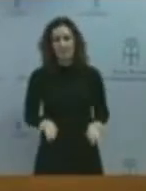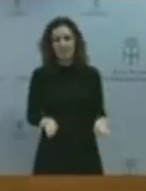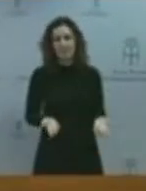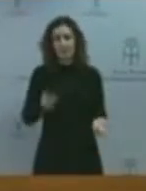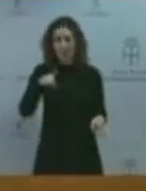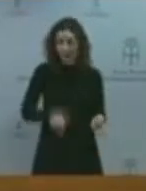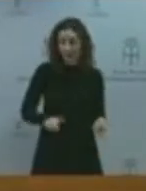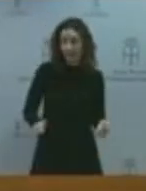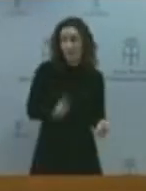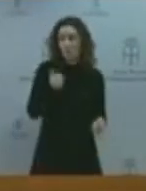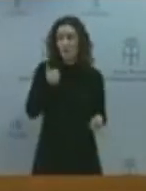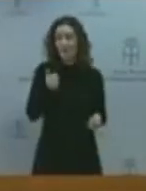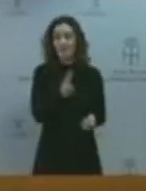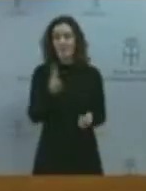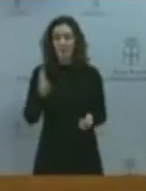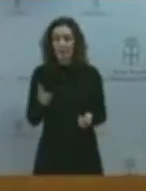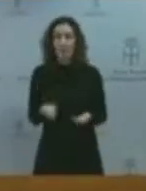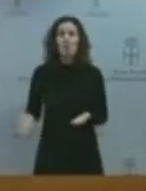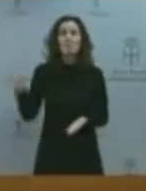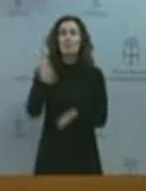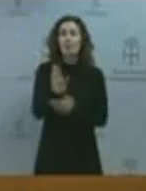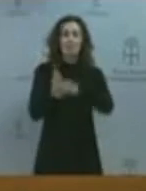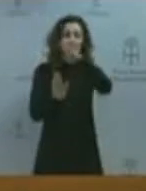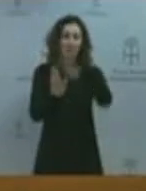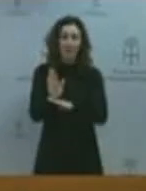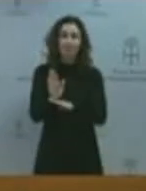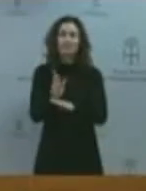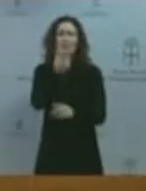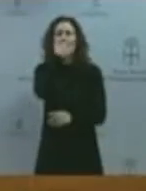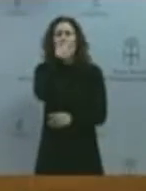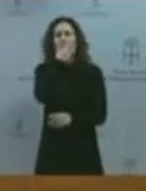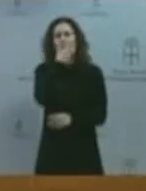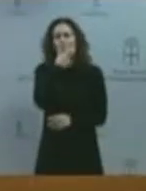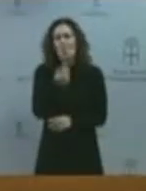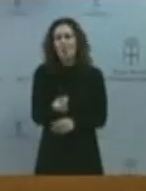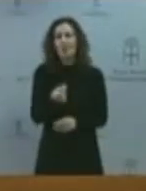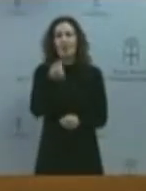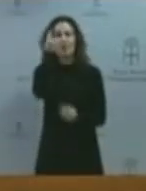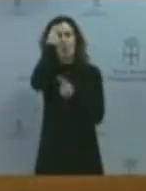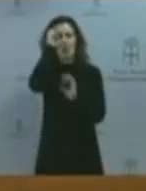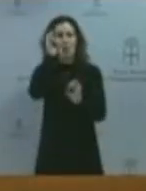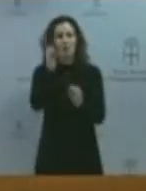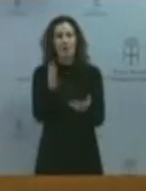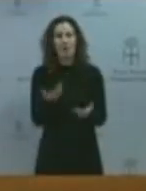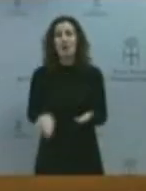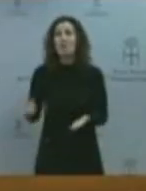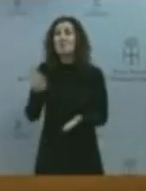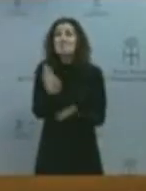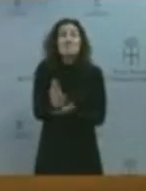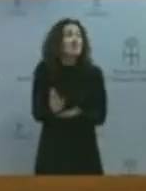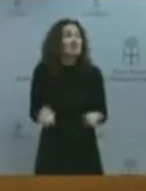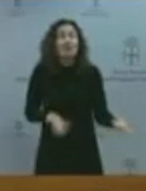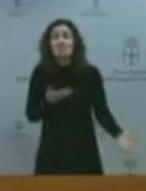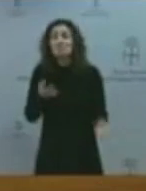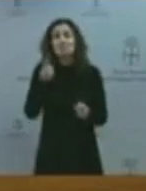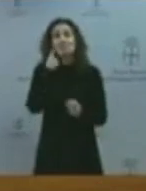proposta sencilla, unha proposta razonable, unha proposta que non ten que fer que temos peleando con a xente de Galicia, que a xente de